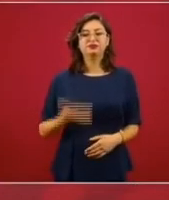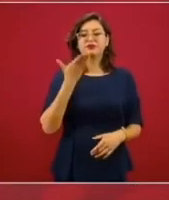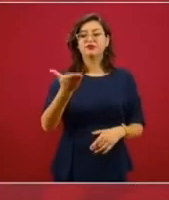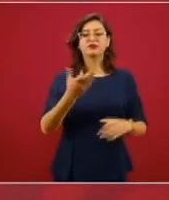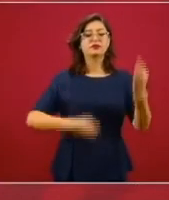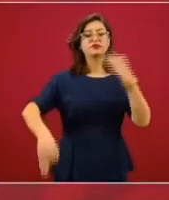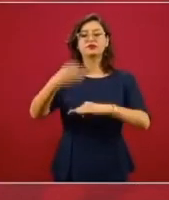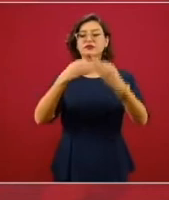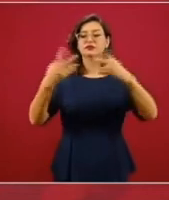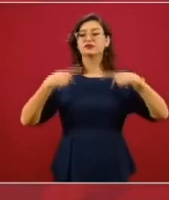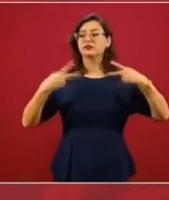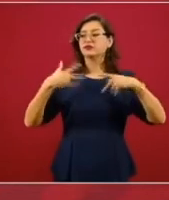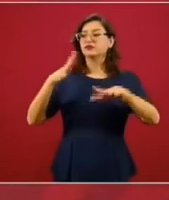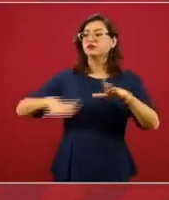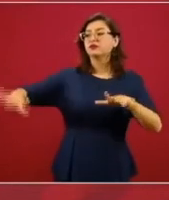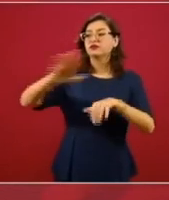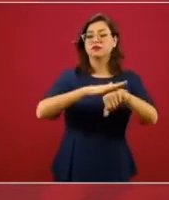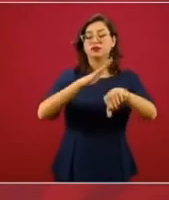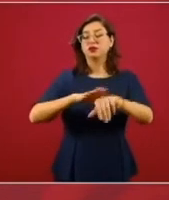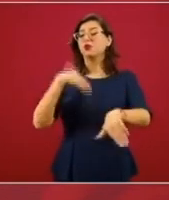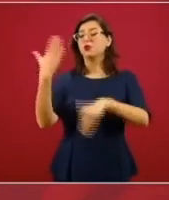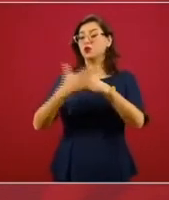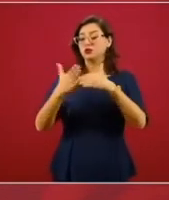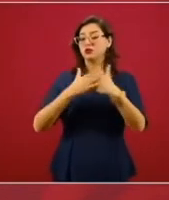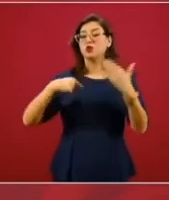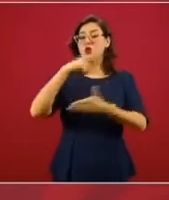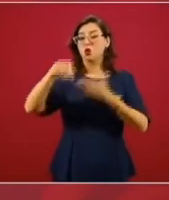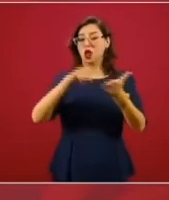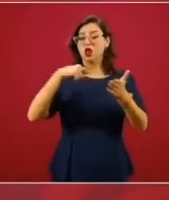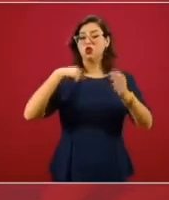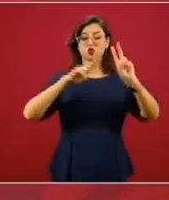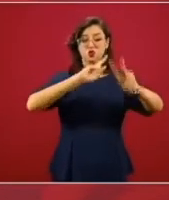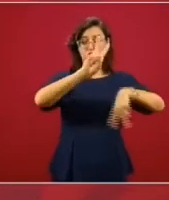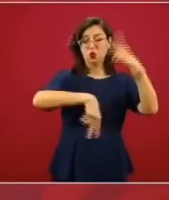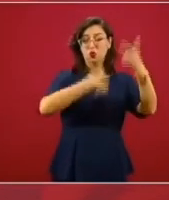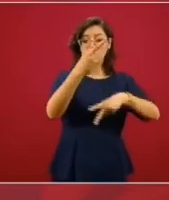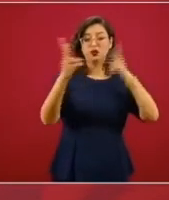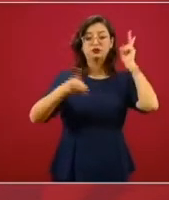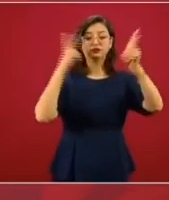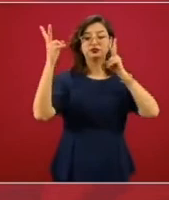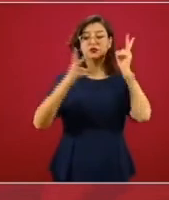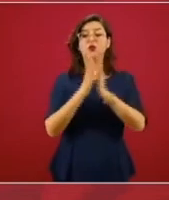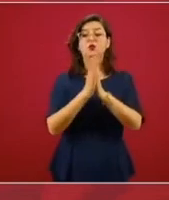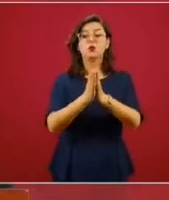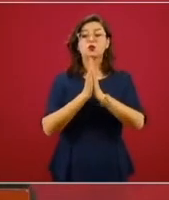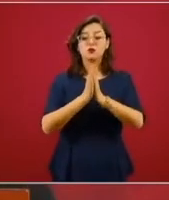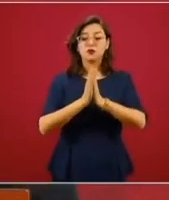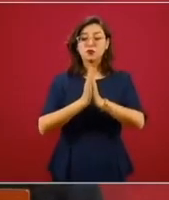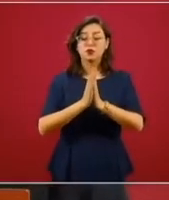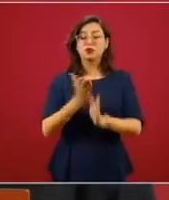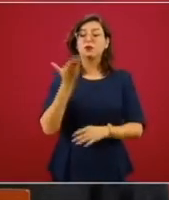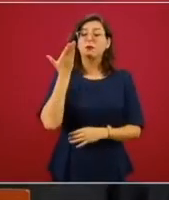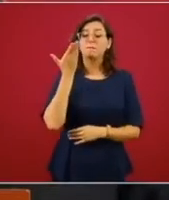escuchando, viendo, de los lugares que voy a visitar, que nos vamos a